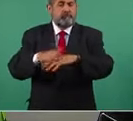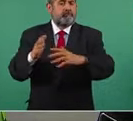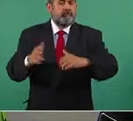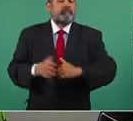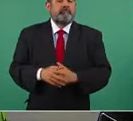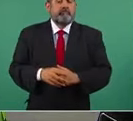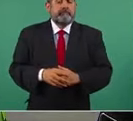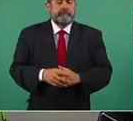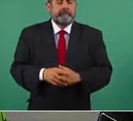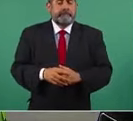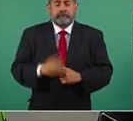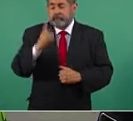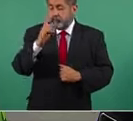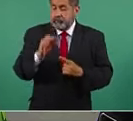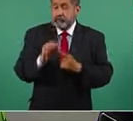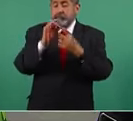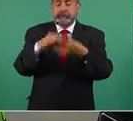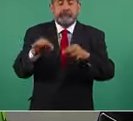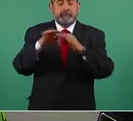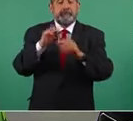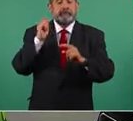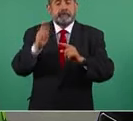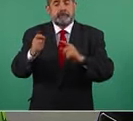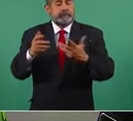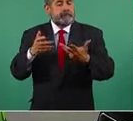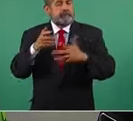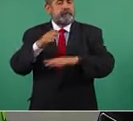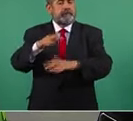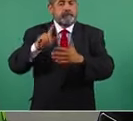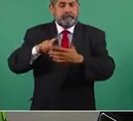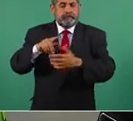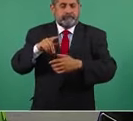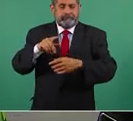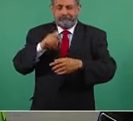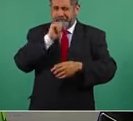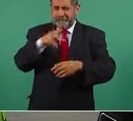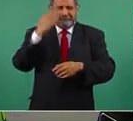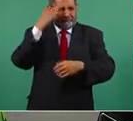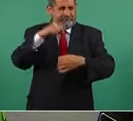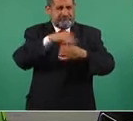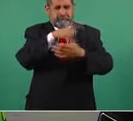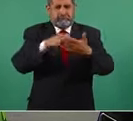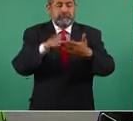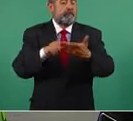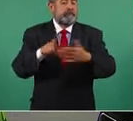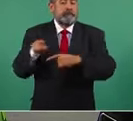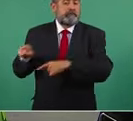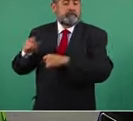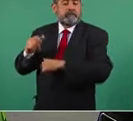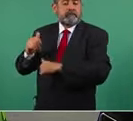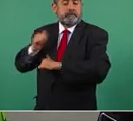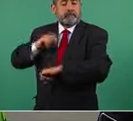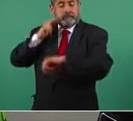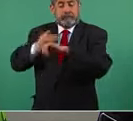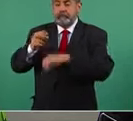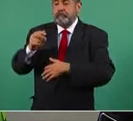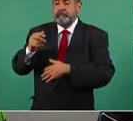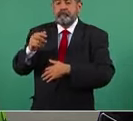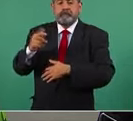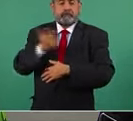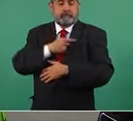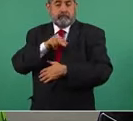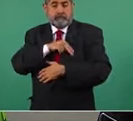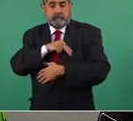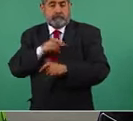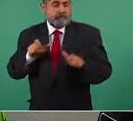un aspecto que se dio también con motivo del proceso electoral, a la Guardia Nacional le correspondió dar la